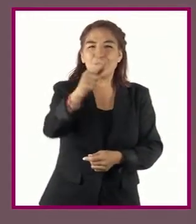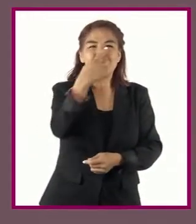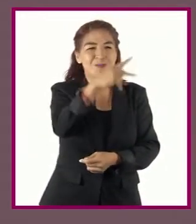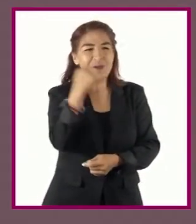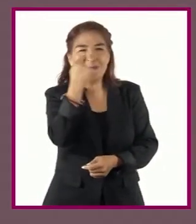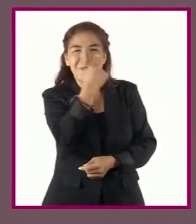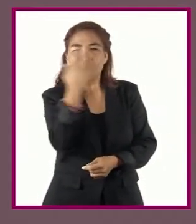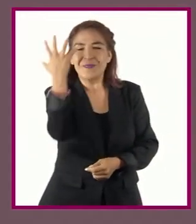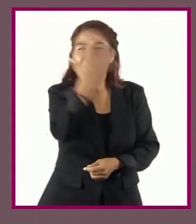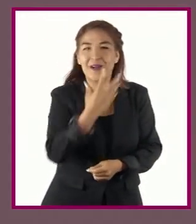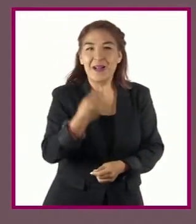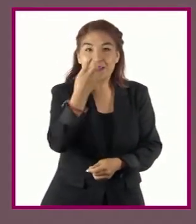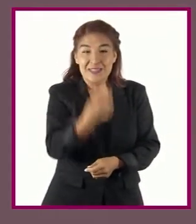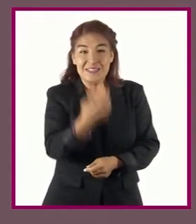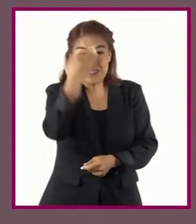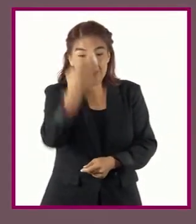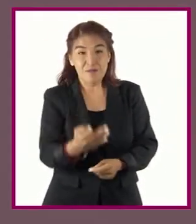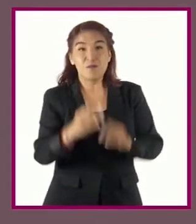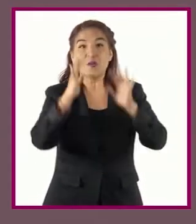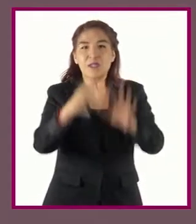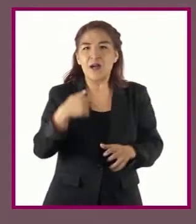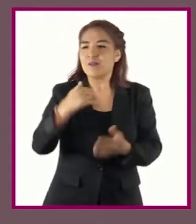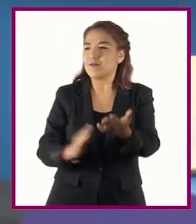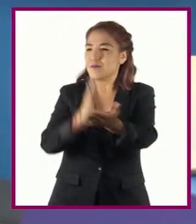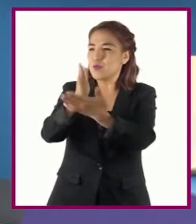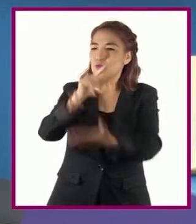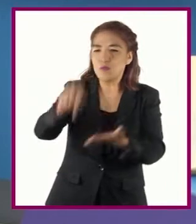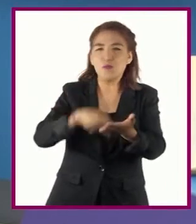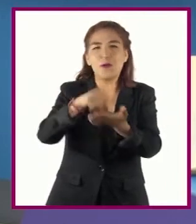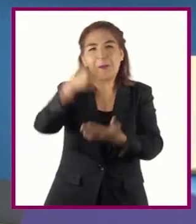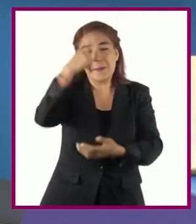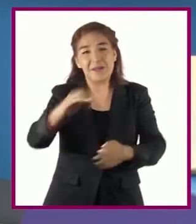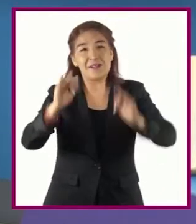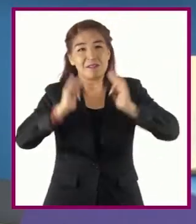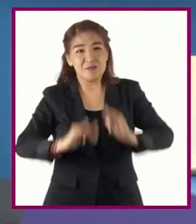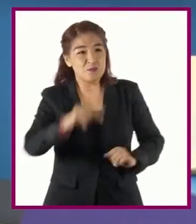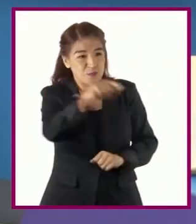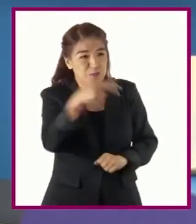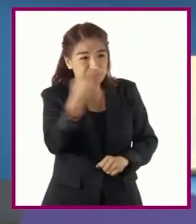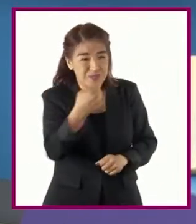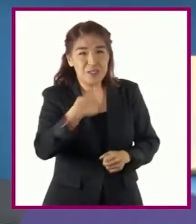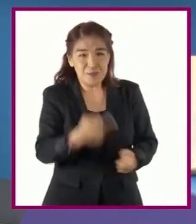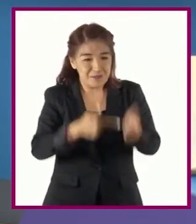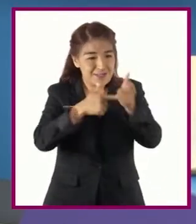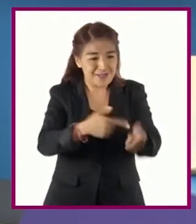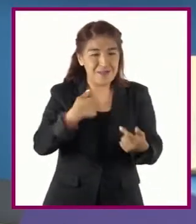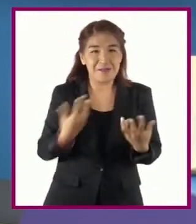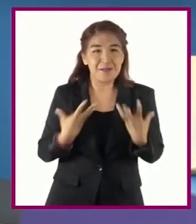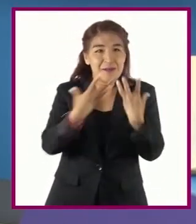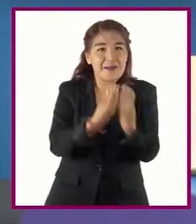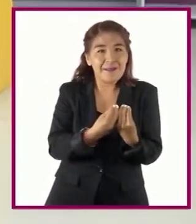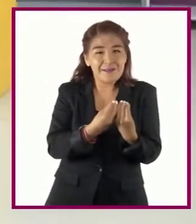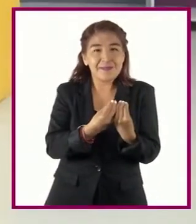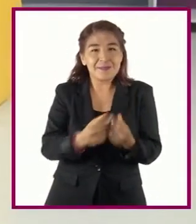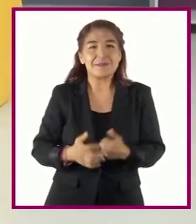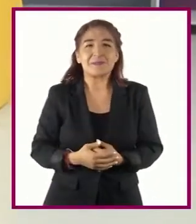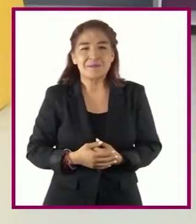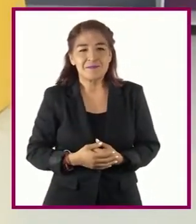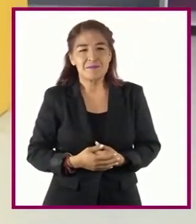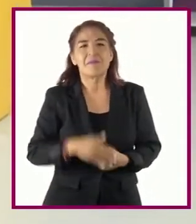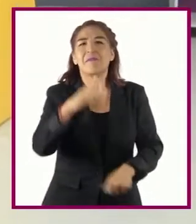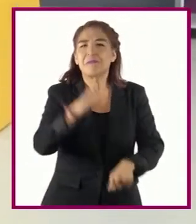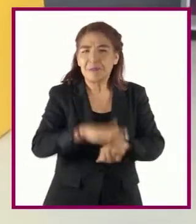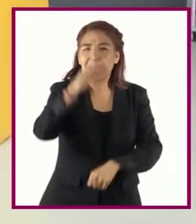Si para entonces encuentro lugar de reposo, ¿seguirás necesitándome y querrás quedarte conmigo? ¿Tendremos